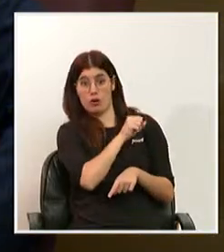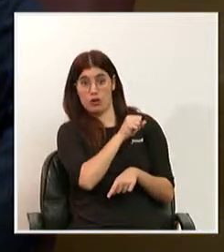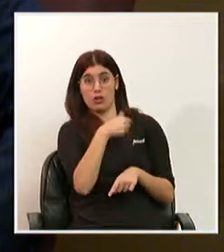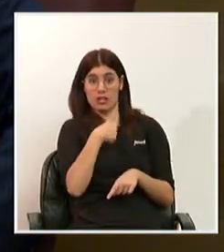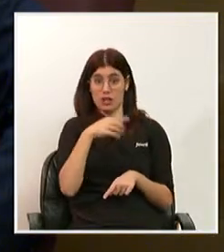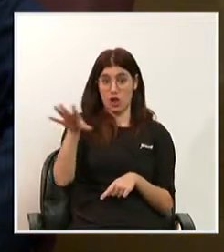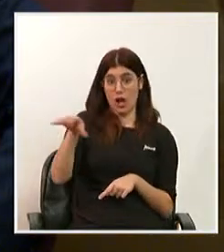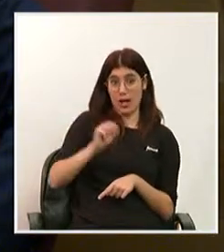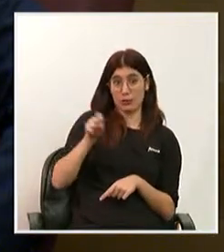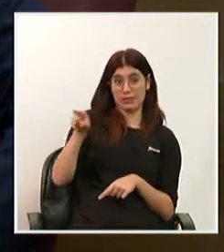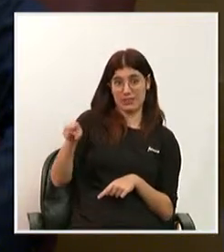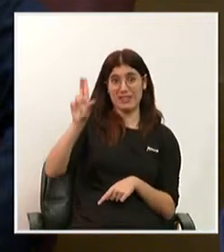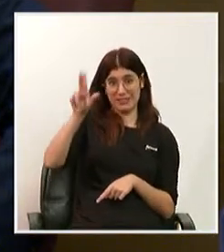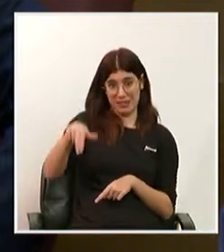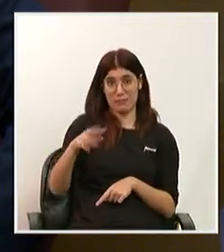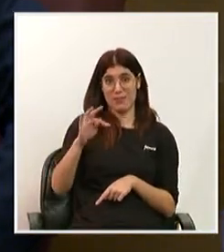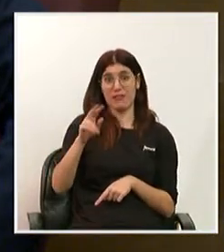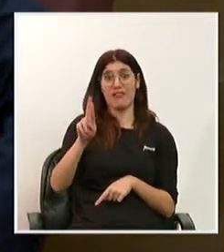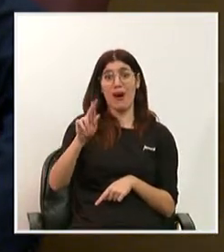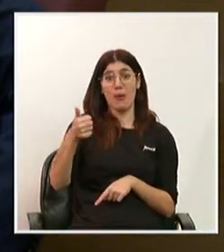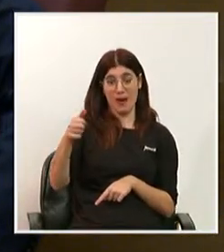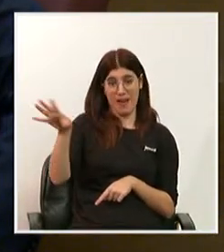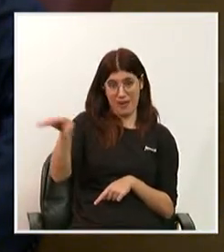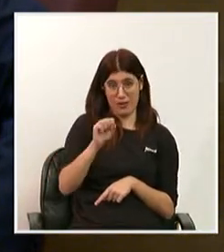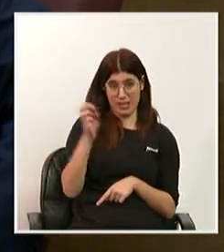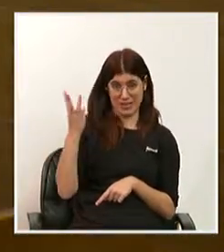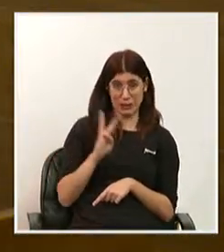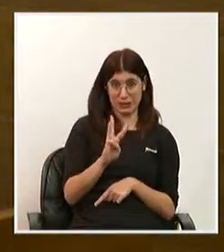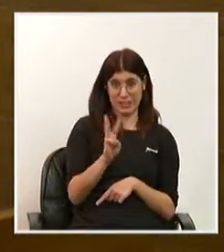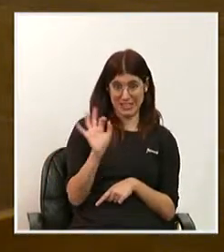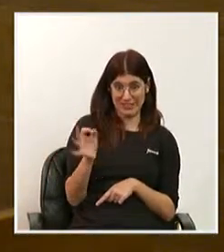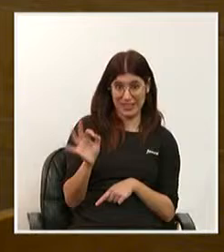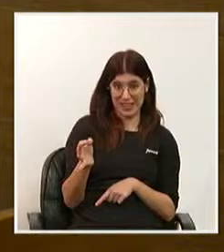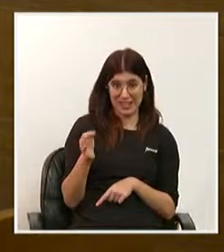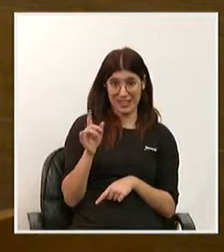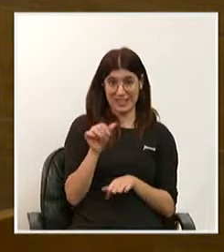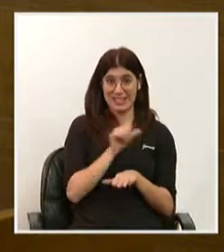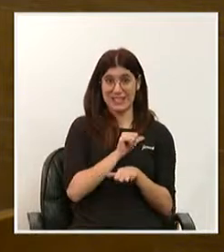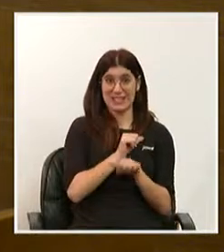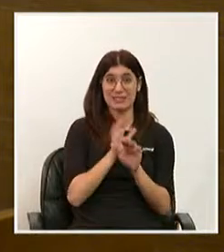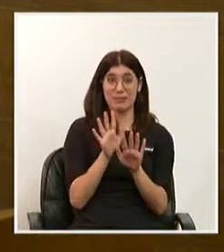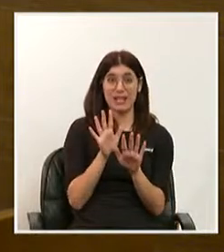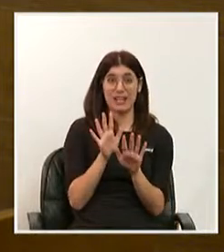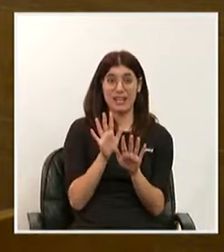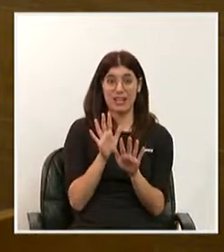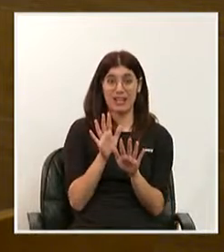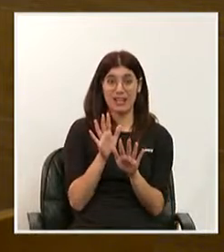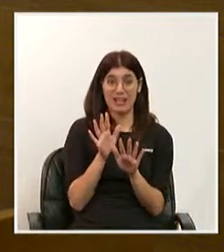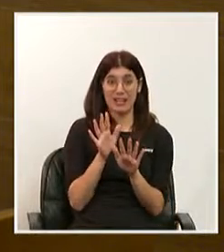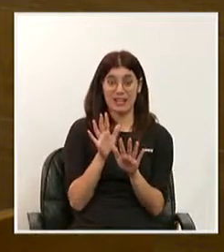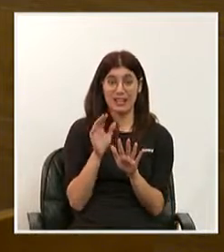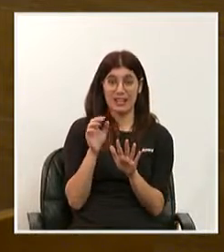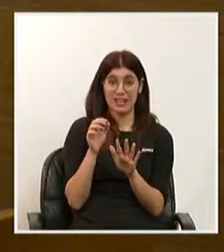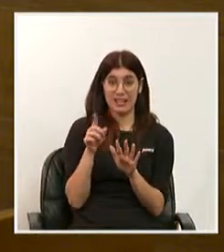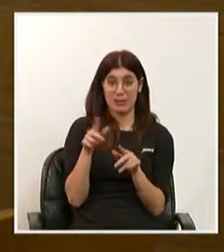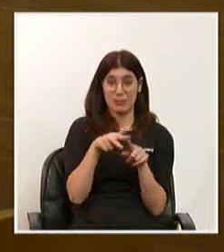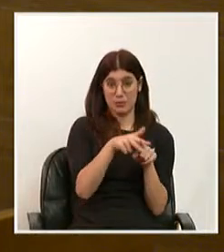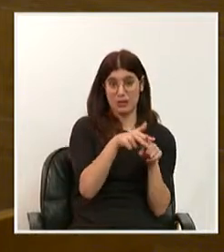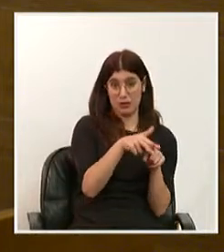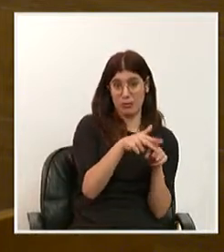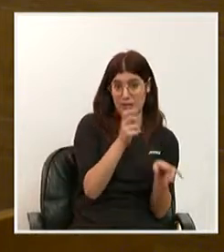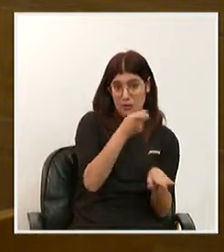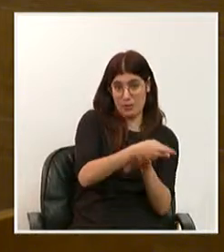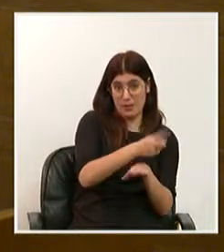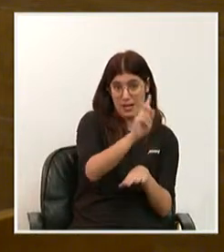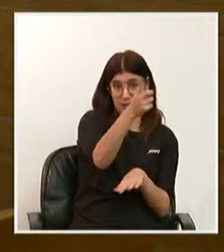usted a usted en faura Y vinimos los tres pasó por segor obligatoriamente